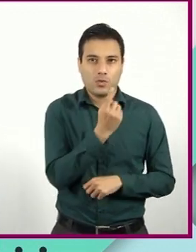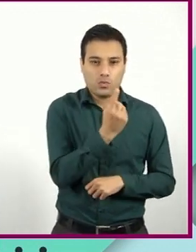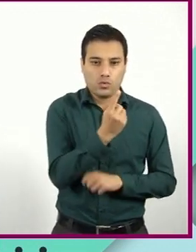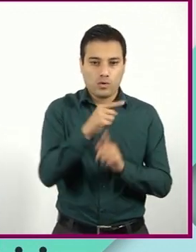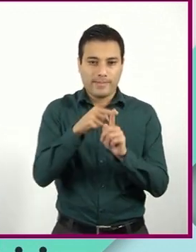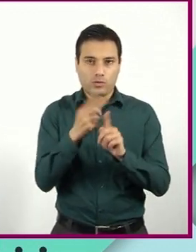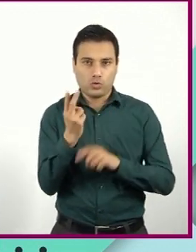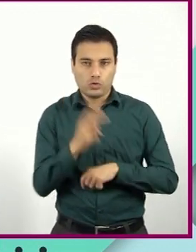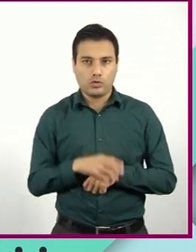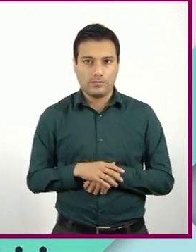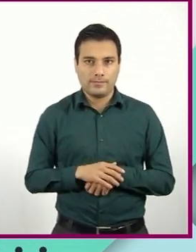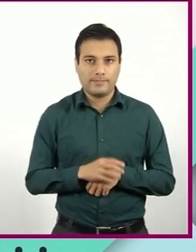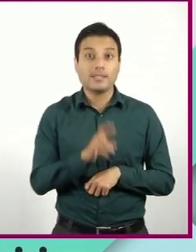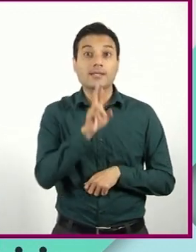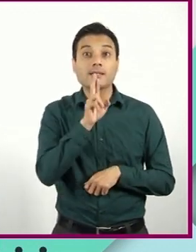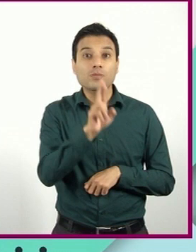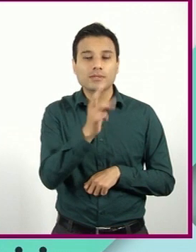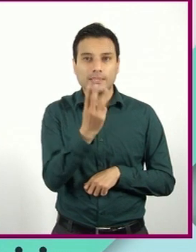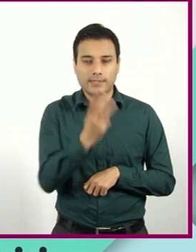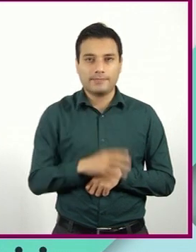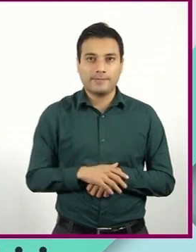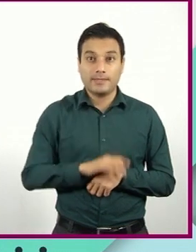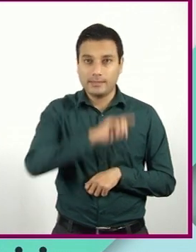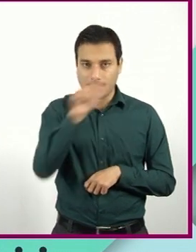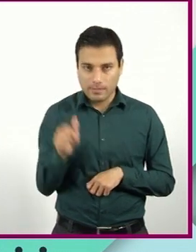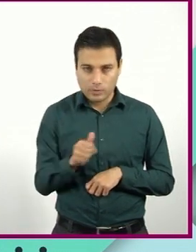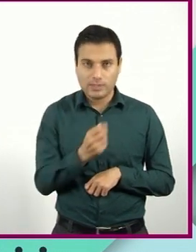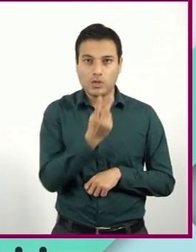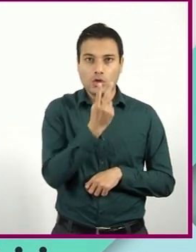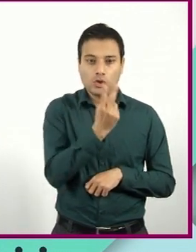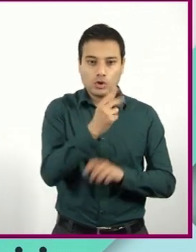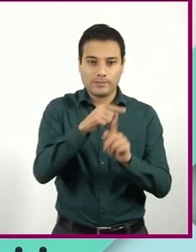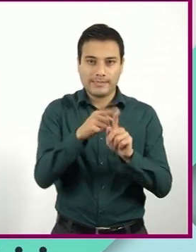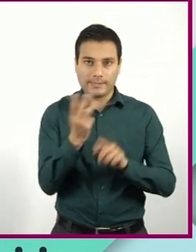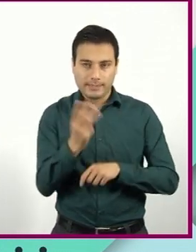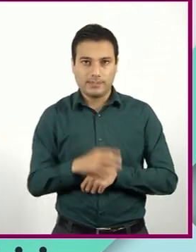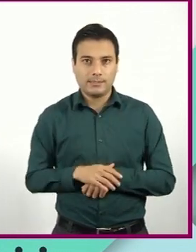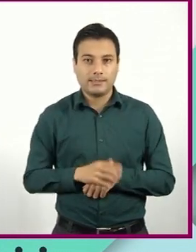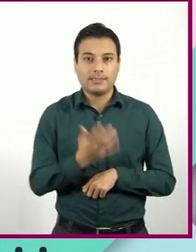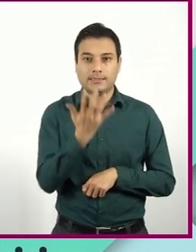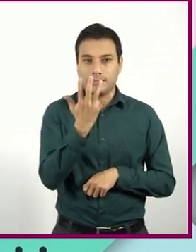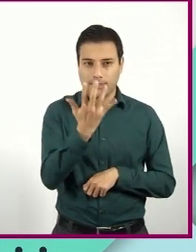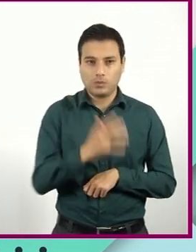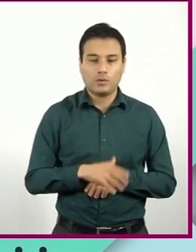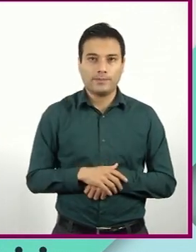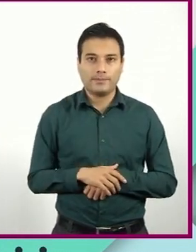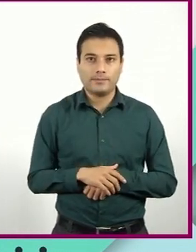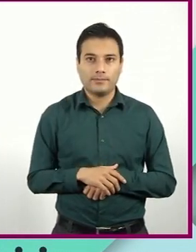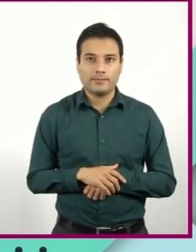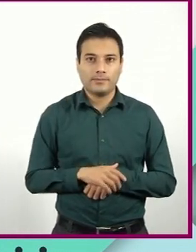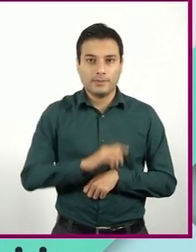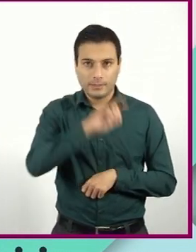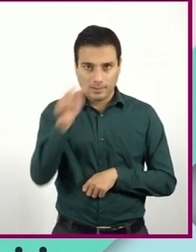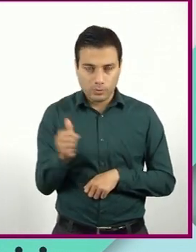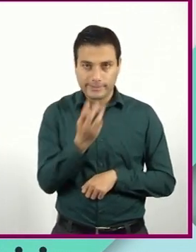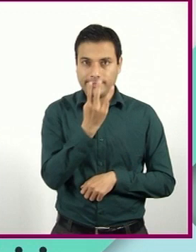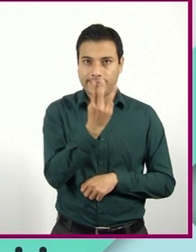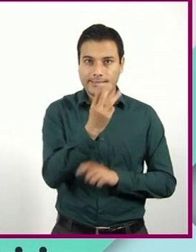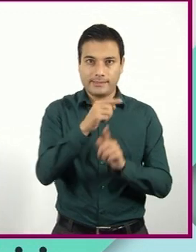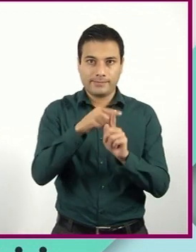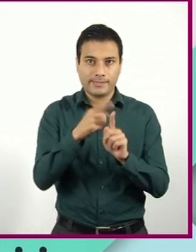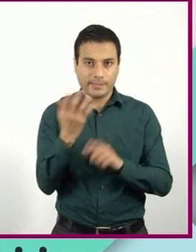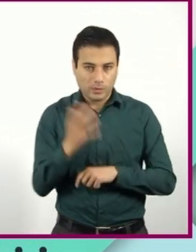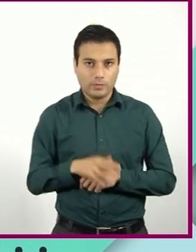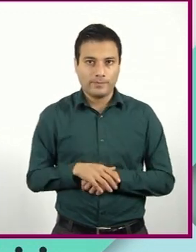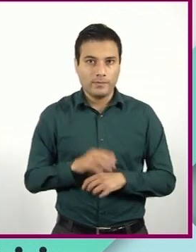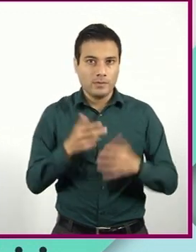2 igual a 3. Y luego 2 más 3 igual a 5. Otra vez, 3 más 5 igual